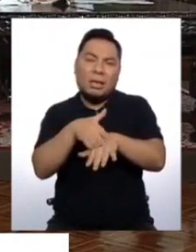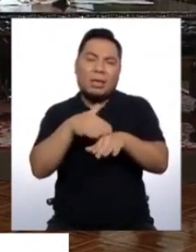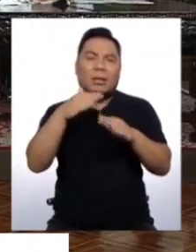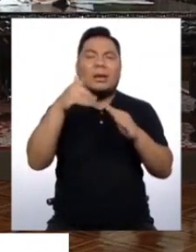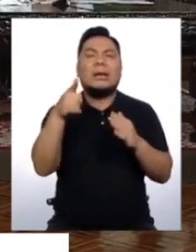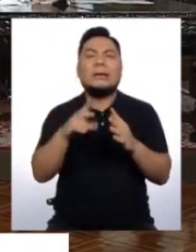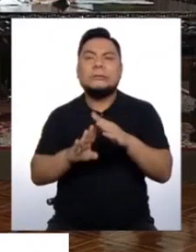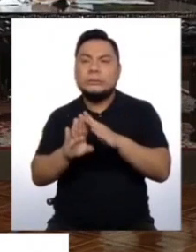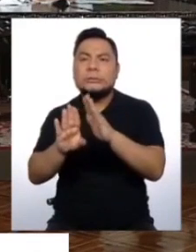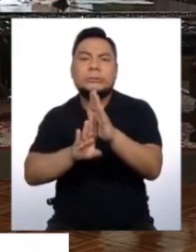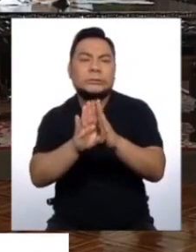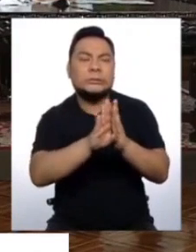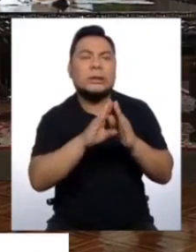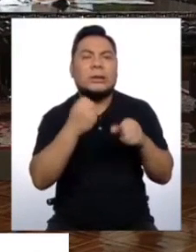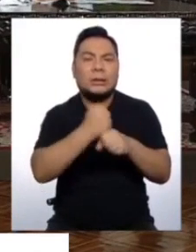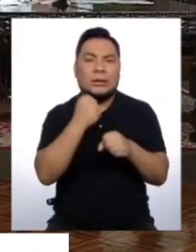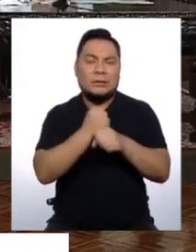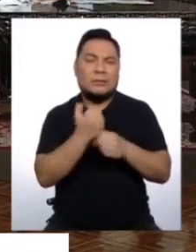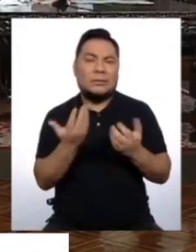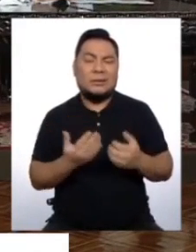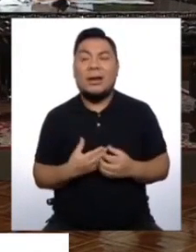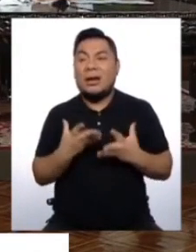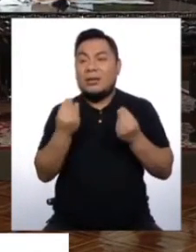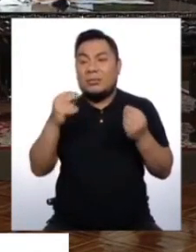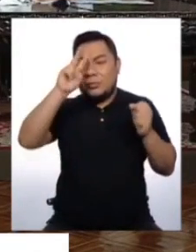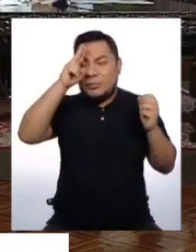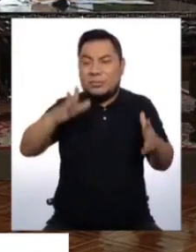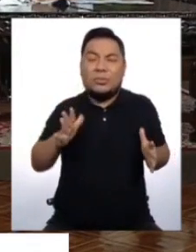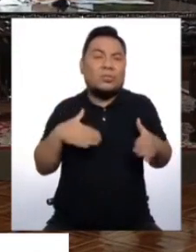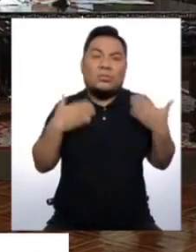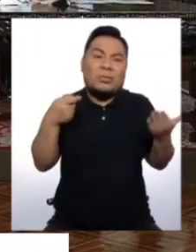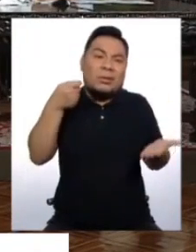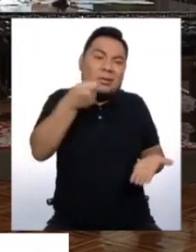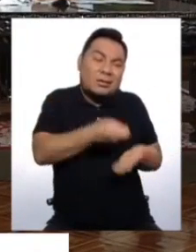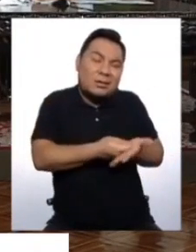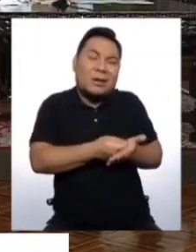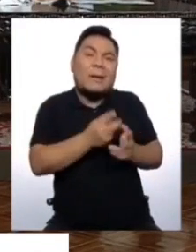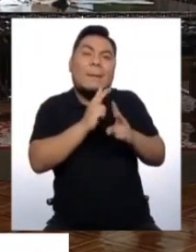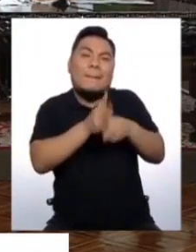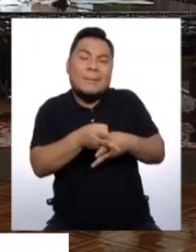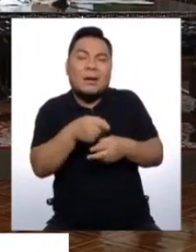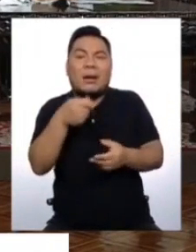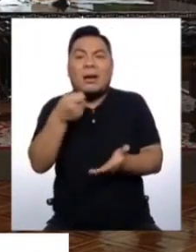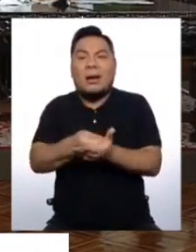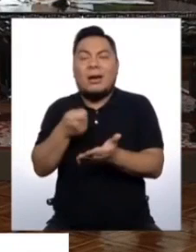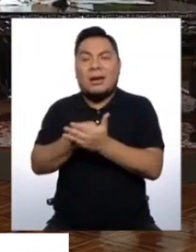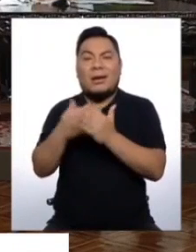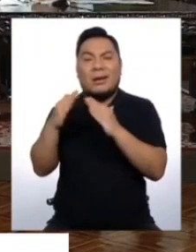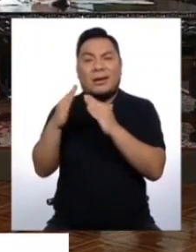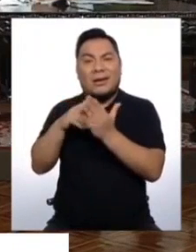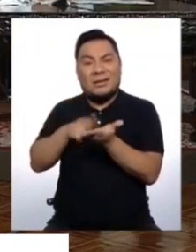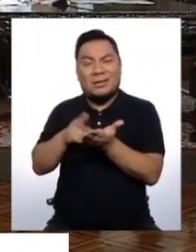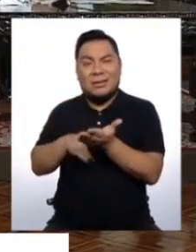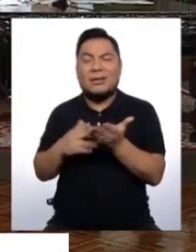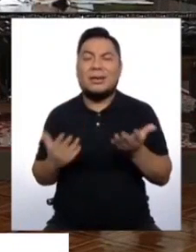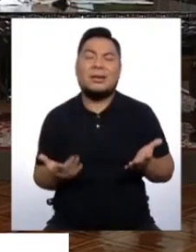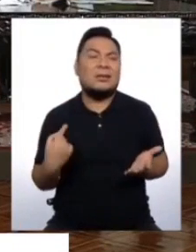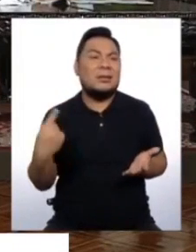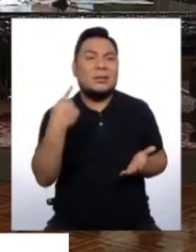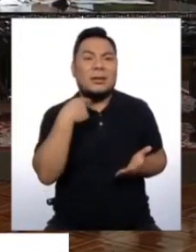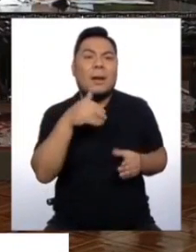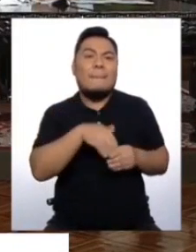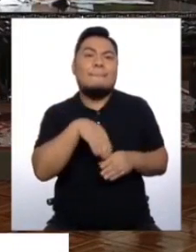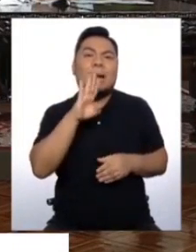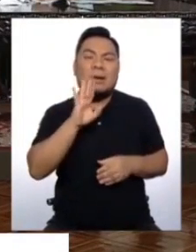reactivación económica, muchos peruanos siguen sin poder pagar sus créditos y alquileres a pesar de las medidas adoptadas por los